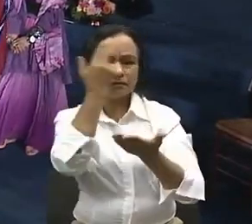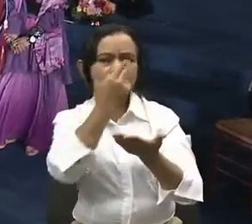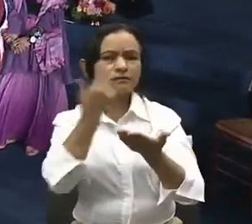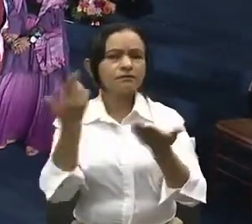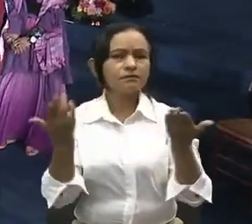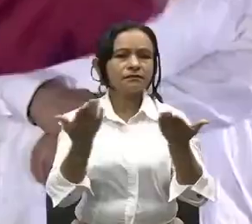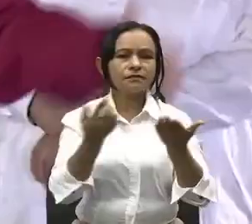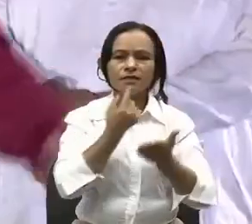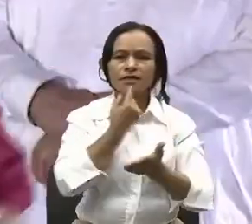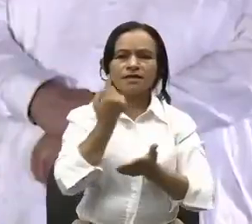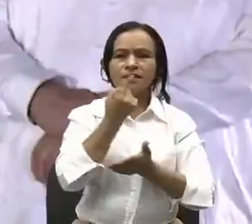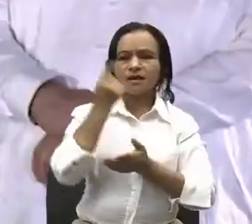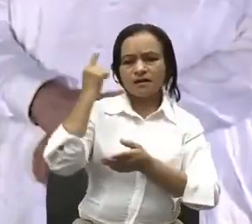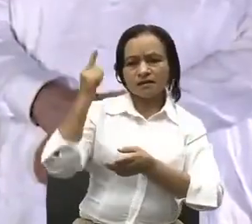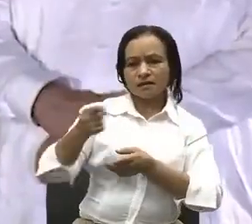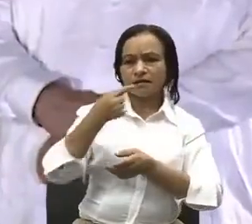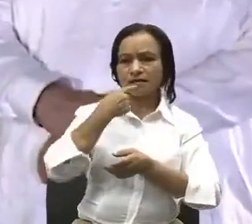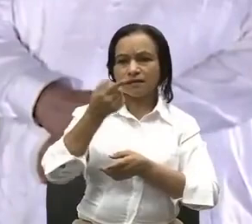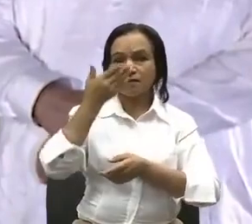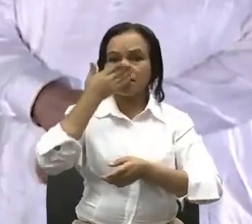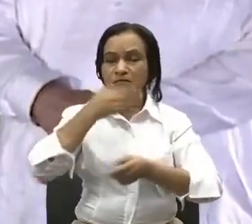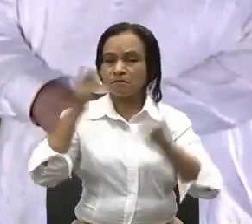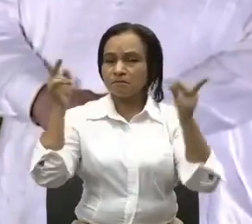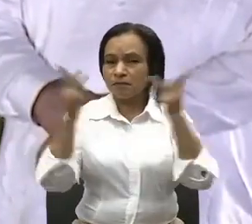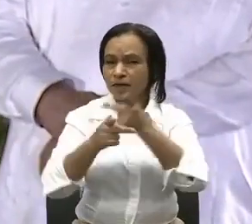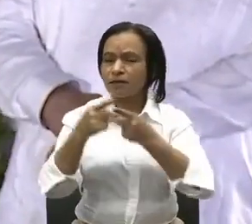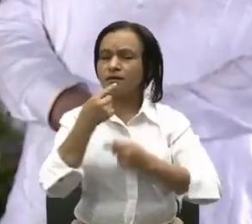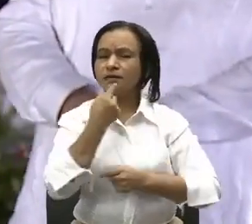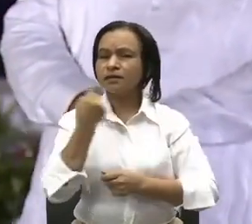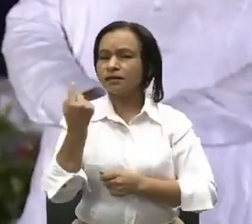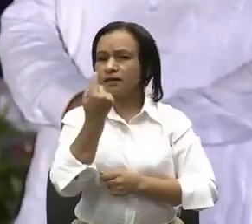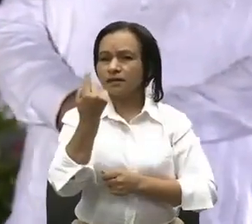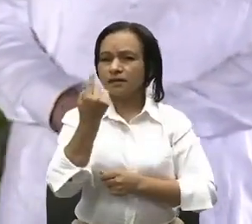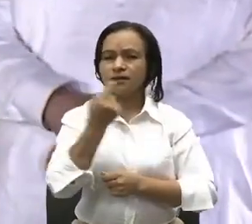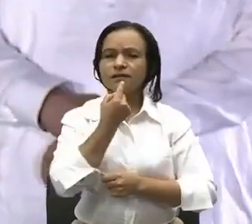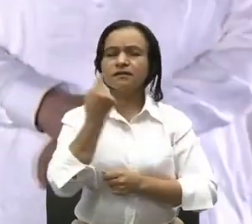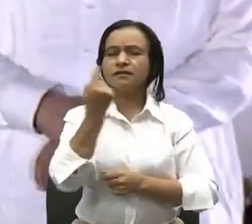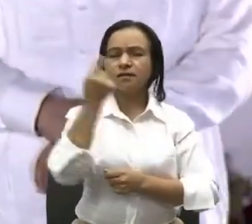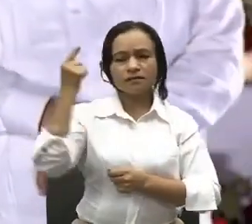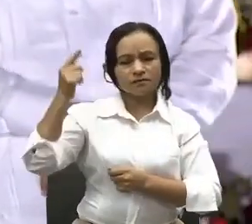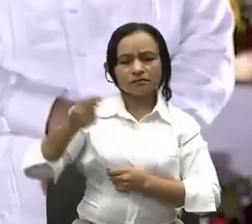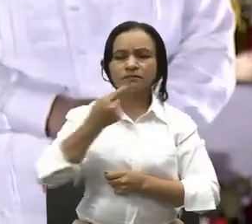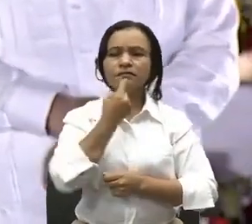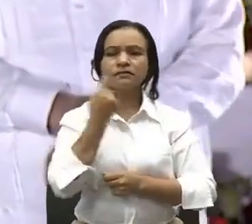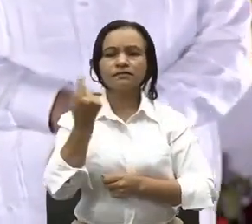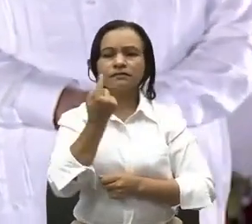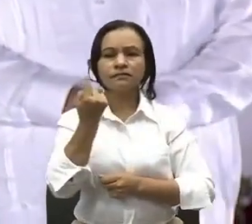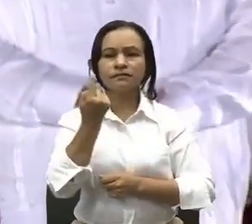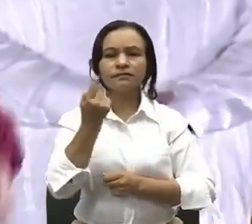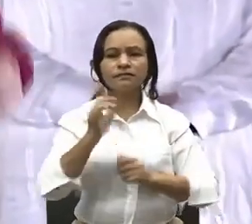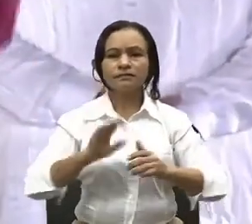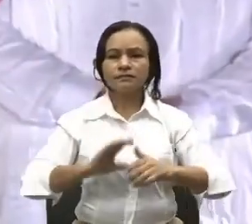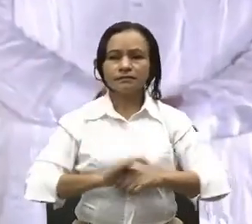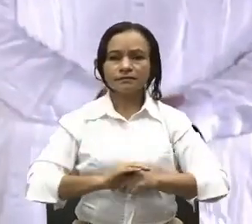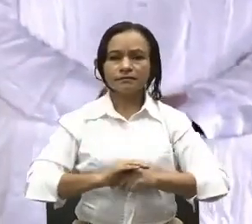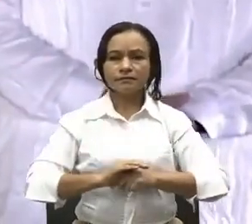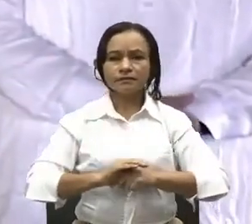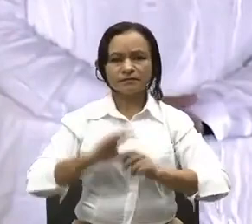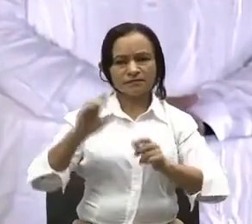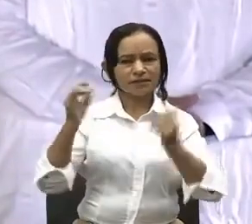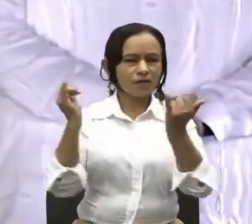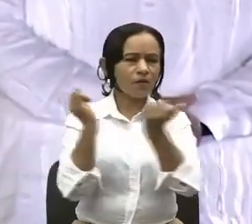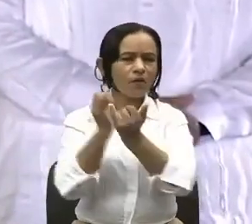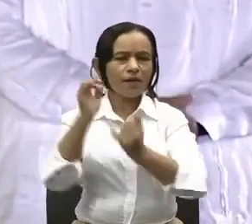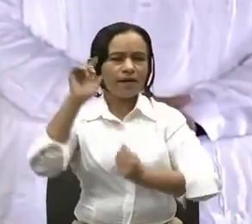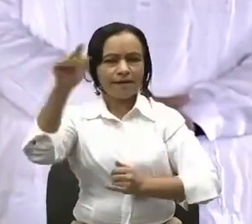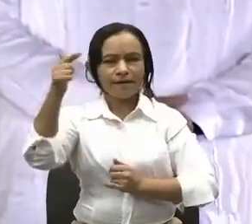¿Y quién condenó ese crimen? ¿Quién lo condenó? Si el mismo gobierno yanqui